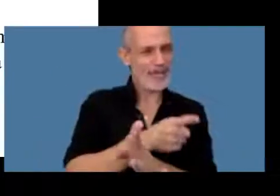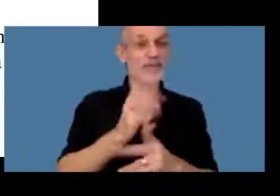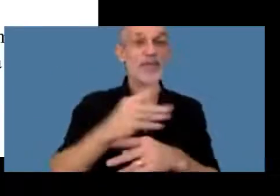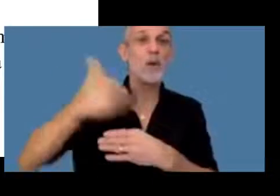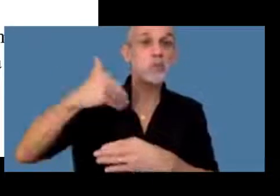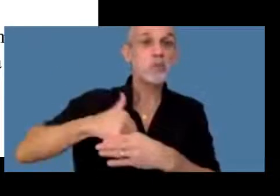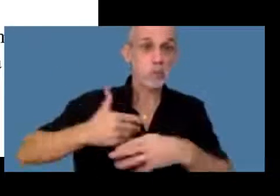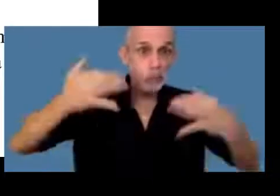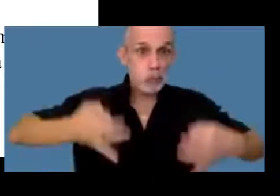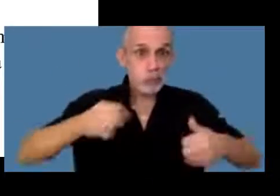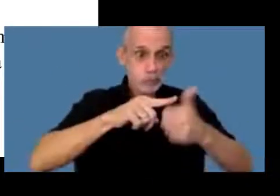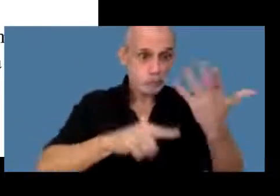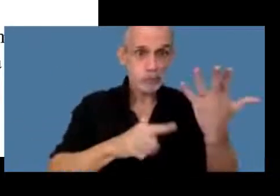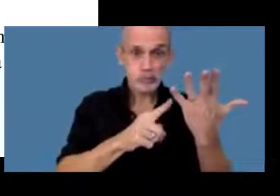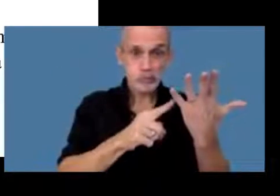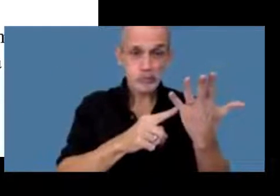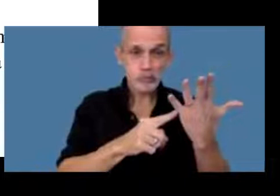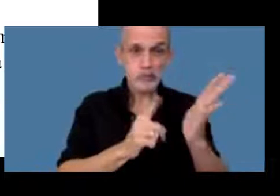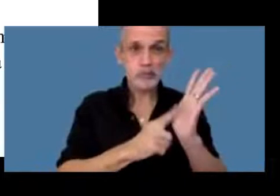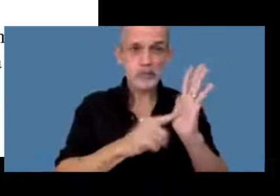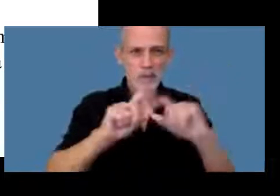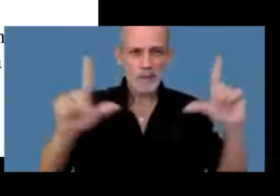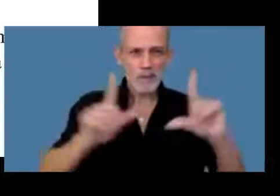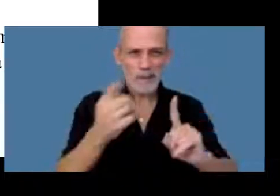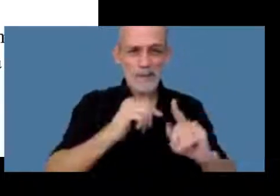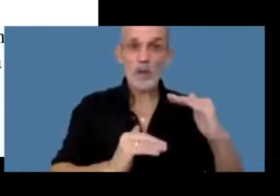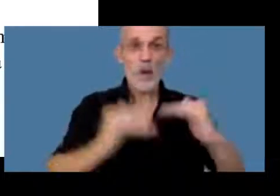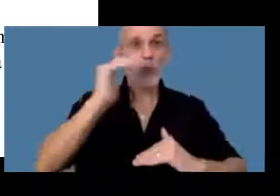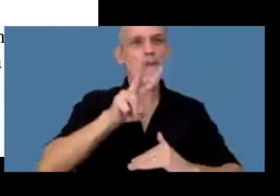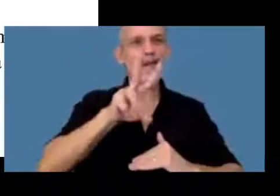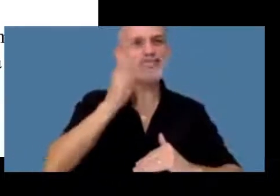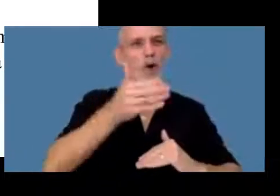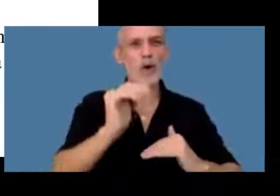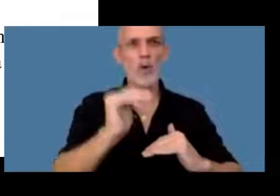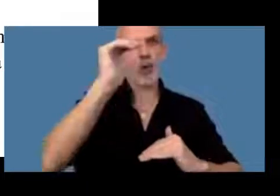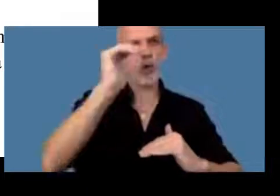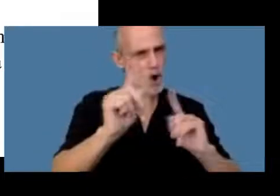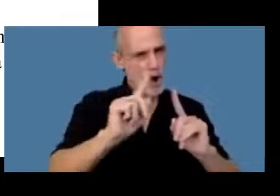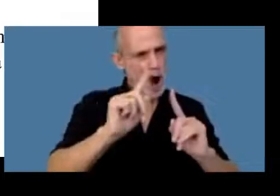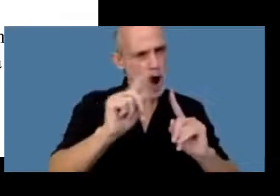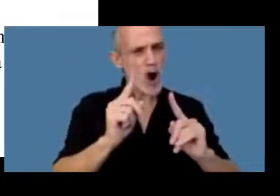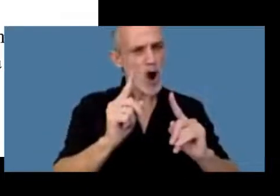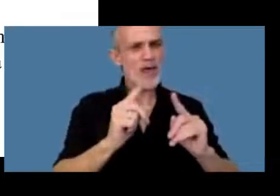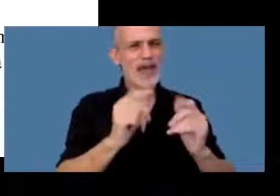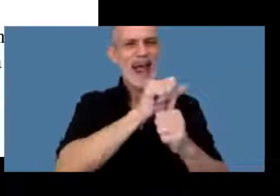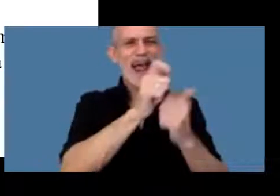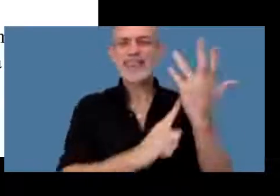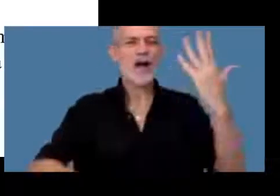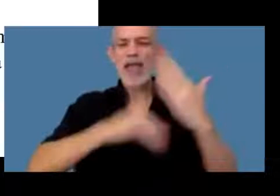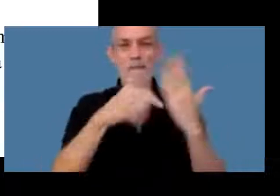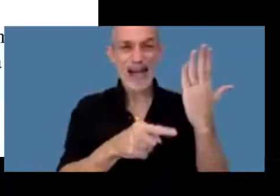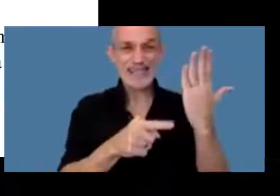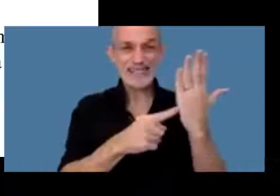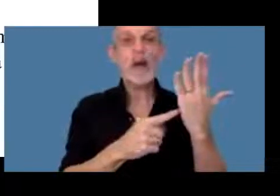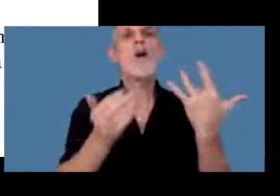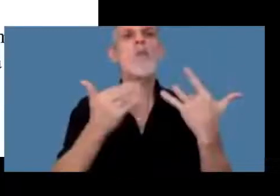la condición de la diapositiva anterior, no exceden el 25% de lo que sería la categoría máxima, podrán